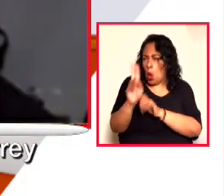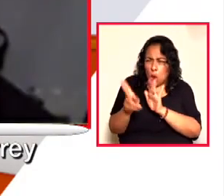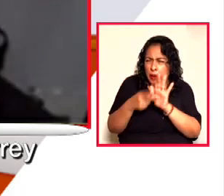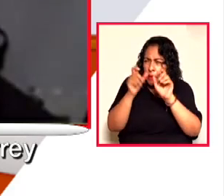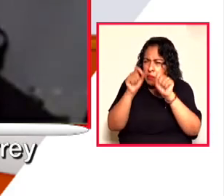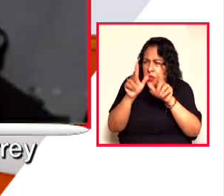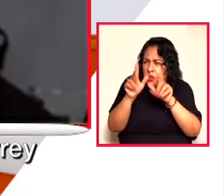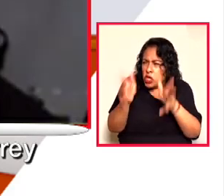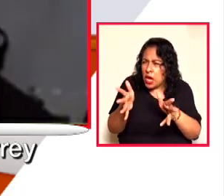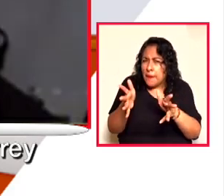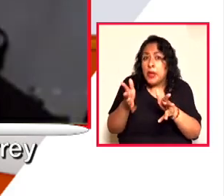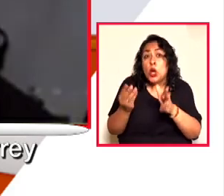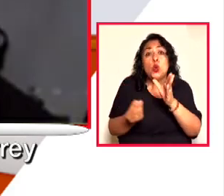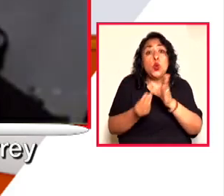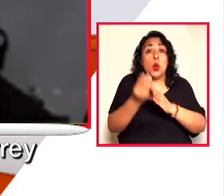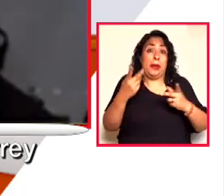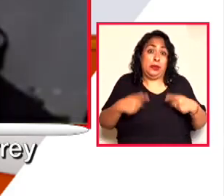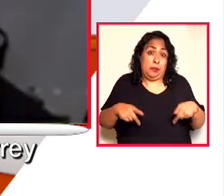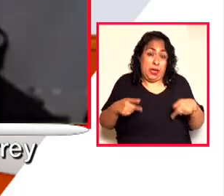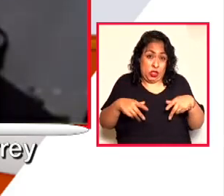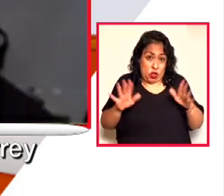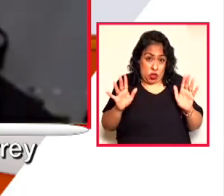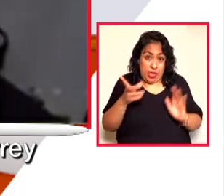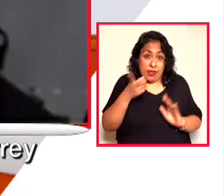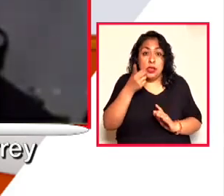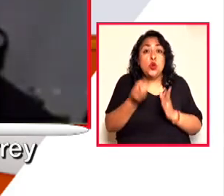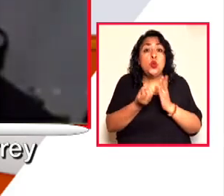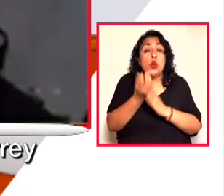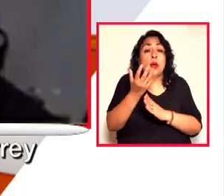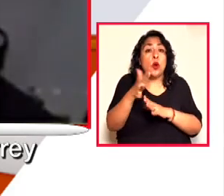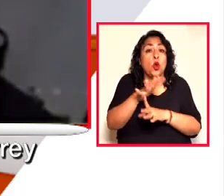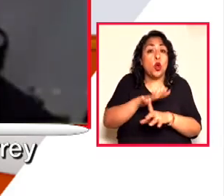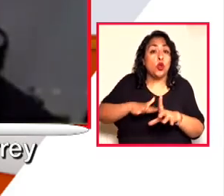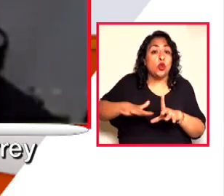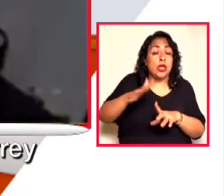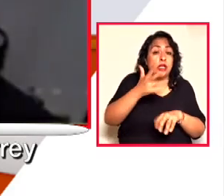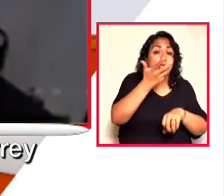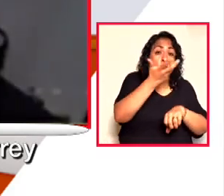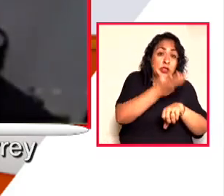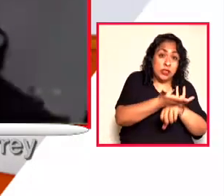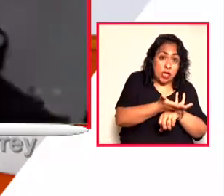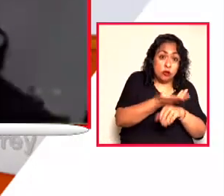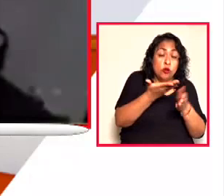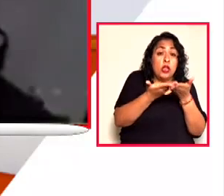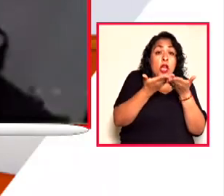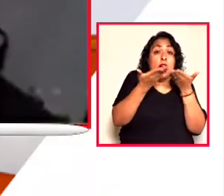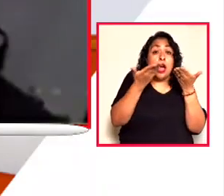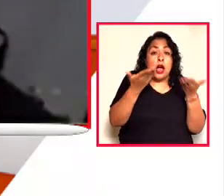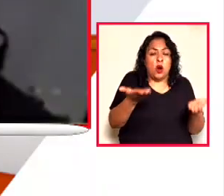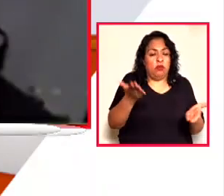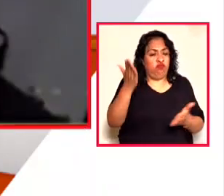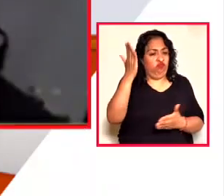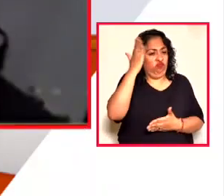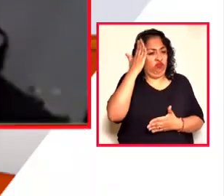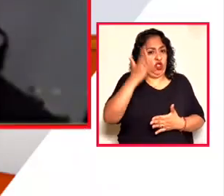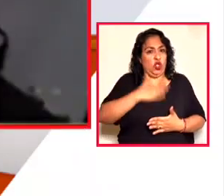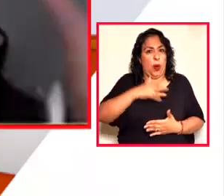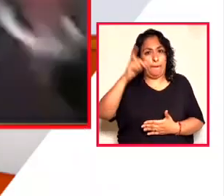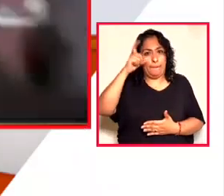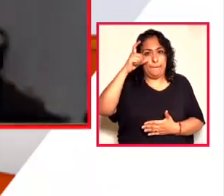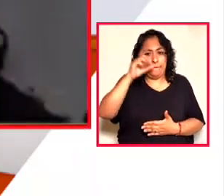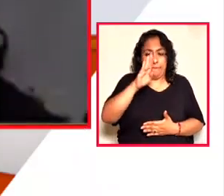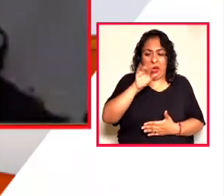nuevos tintes. Hay que decirlo, este es en un nuevo contexto. Estados Unidos, ahora bajo el liderazgo de Joe Biden,